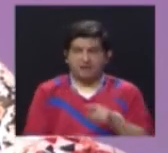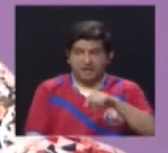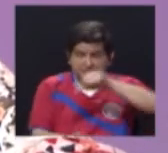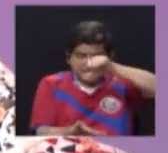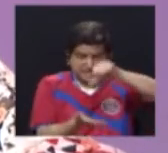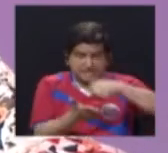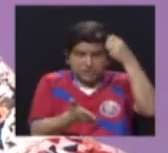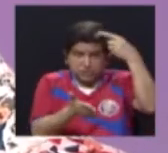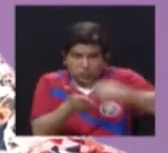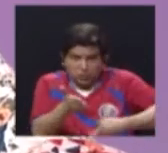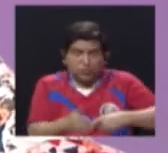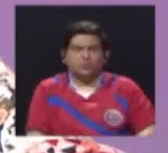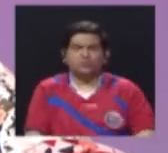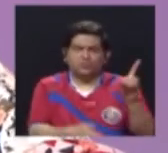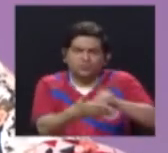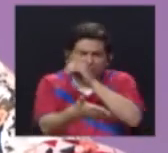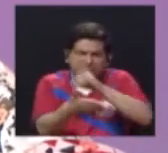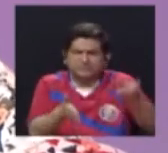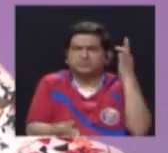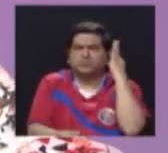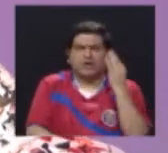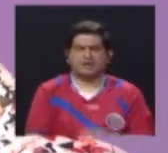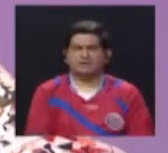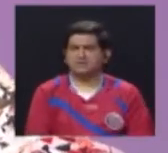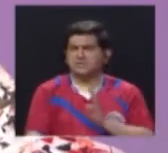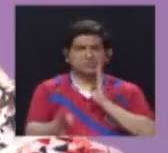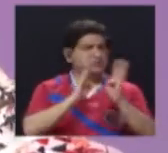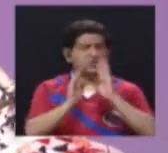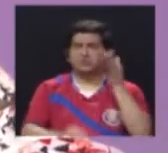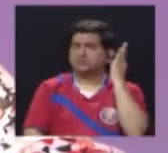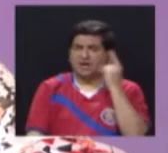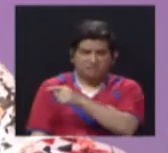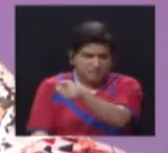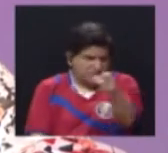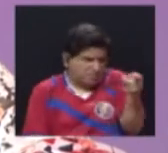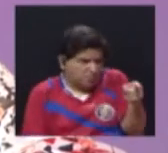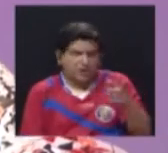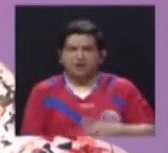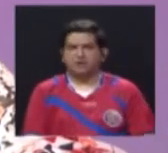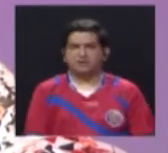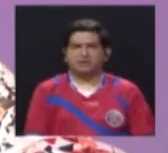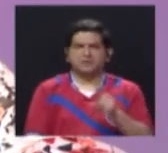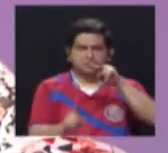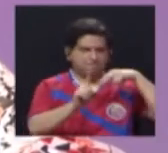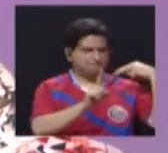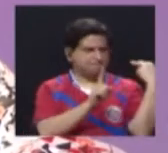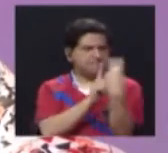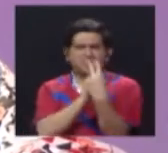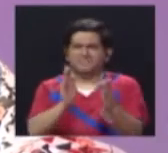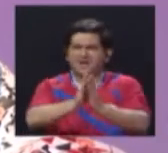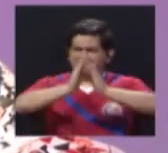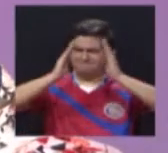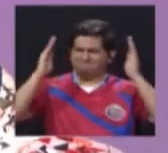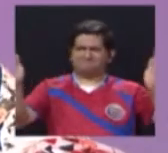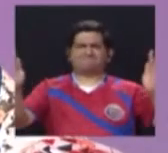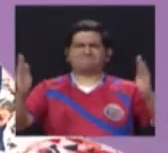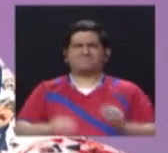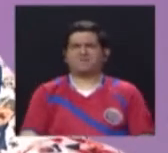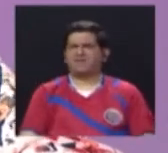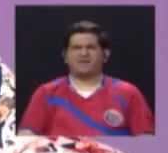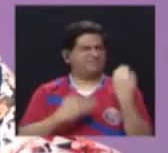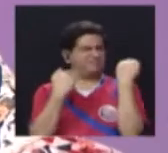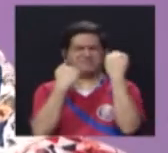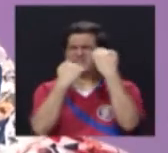núcleo duro de la discriminación de las mujeres si no le hablamos a las mujeres desde una perspectiva amplia no